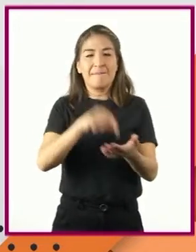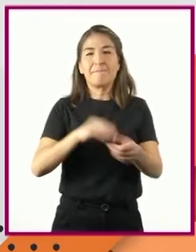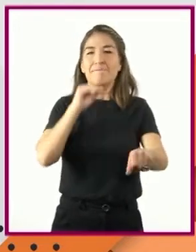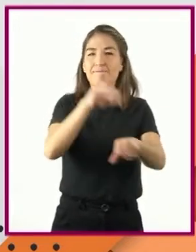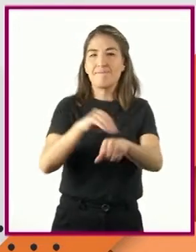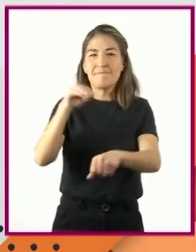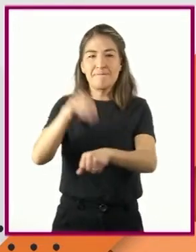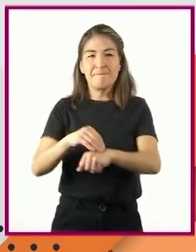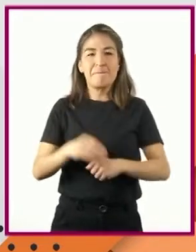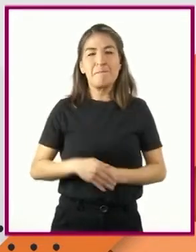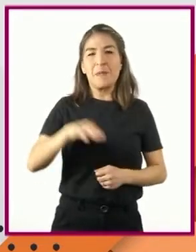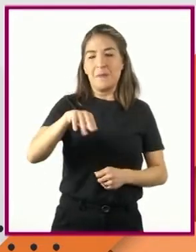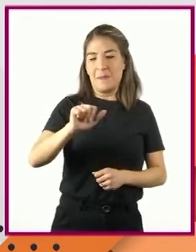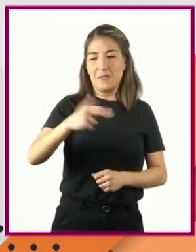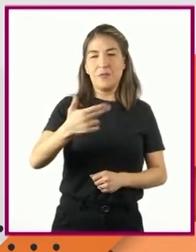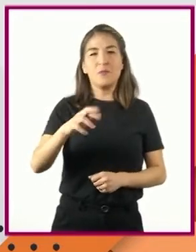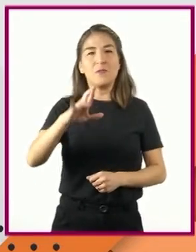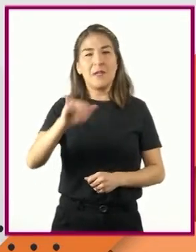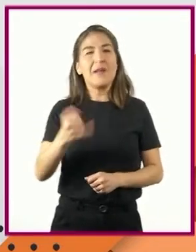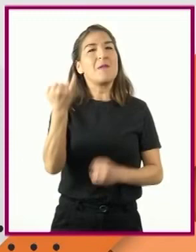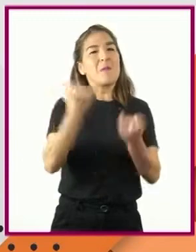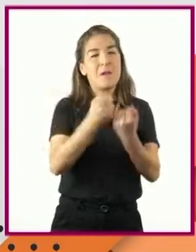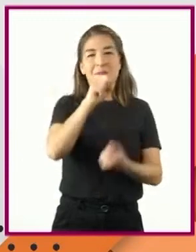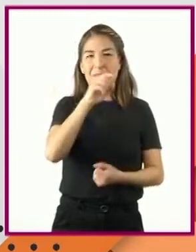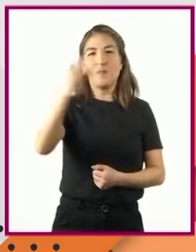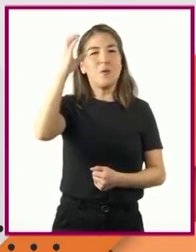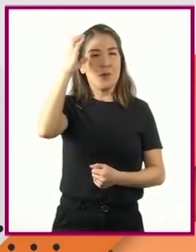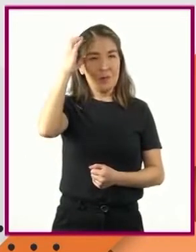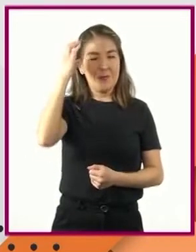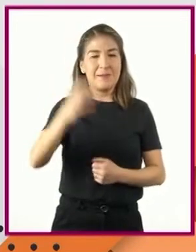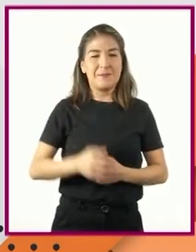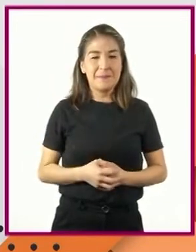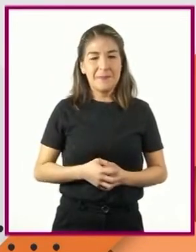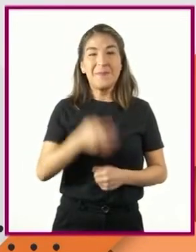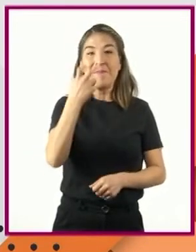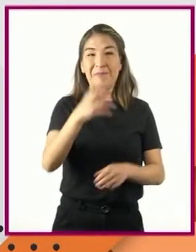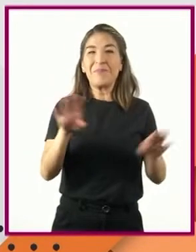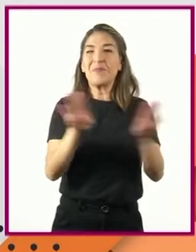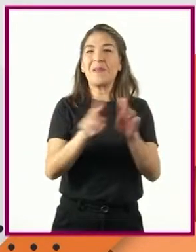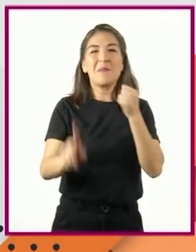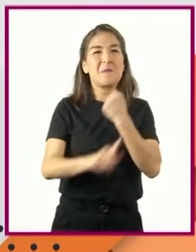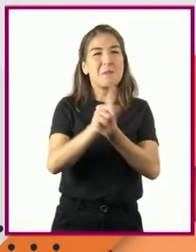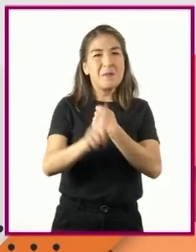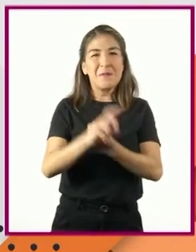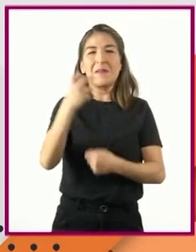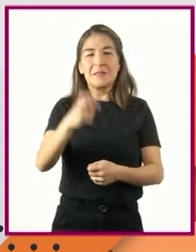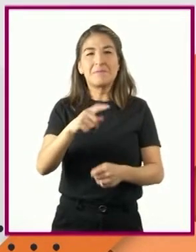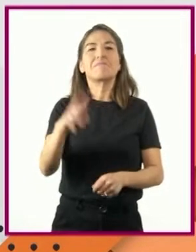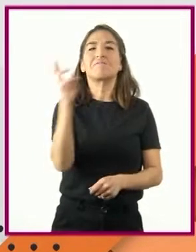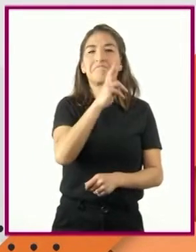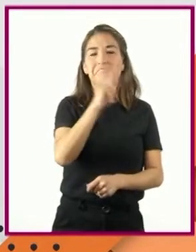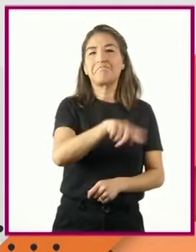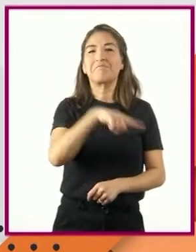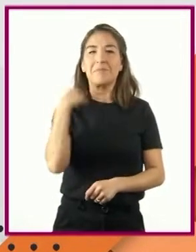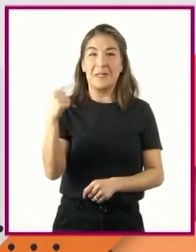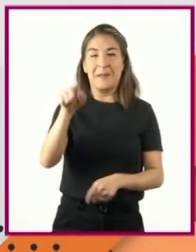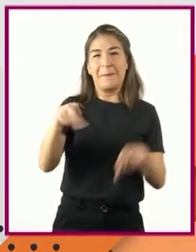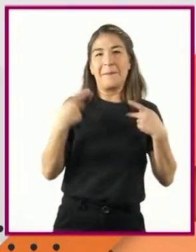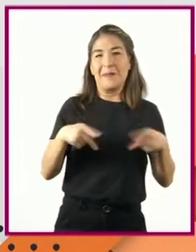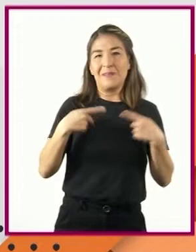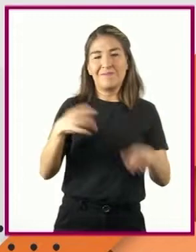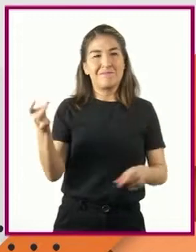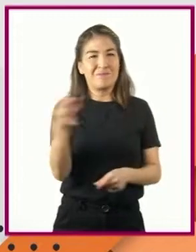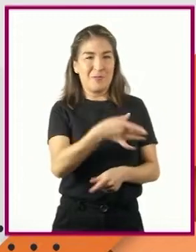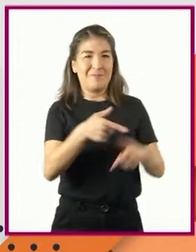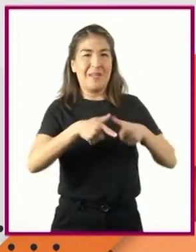como Manchuria y Corea. En este enfrentamiento, los rusos fueron derrotados por los japoneses,